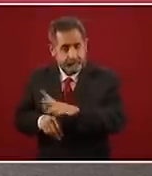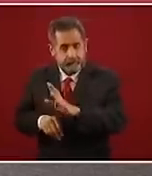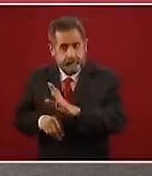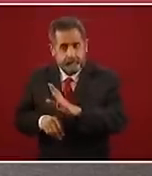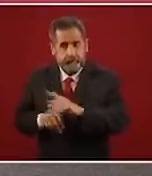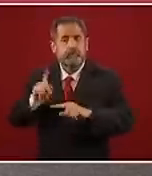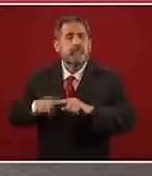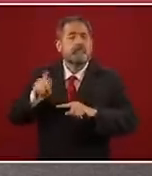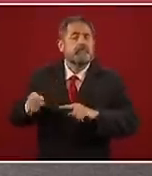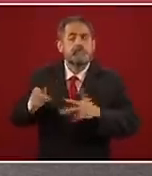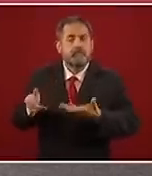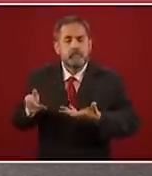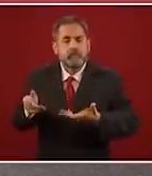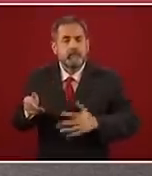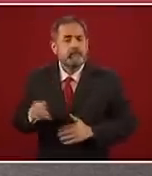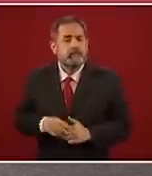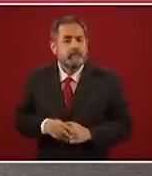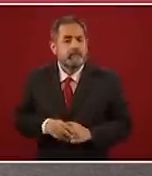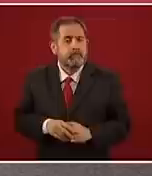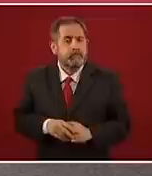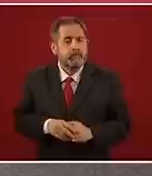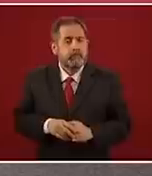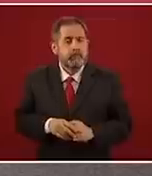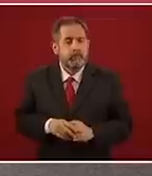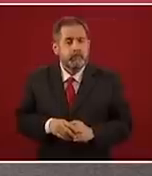es aquel que